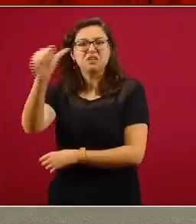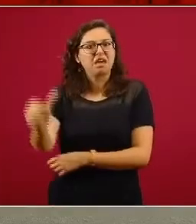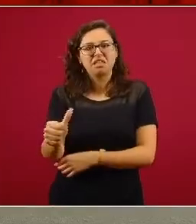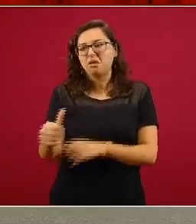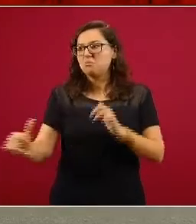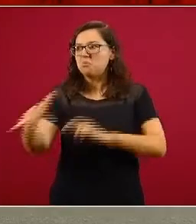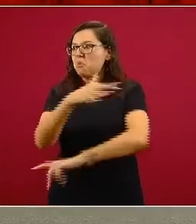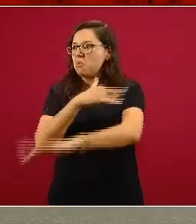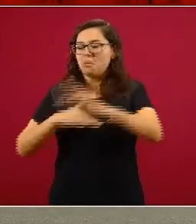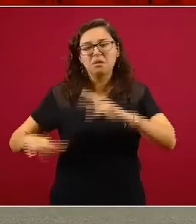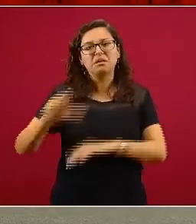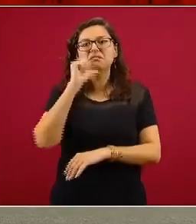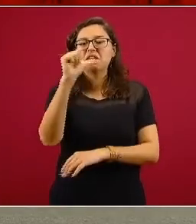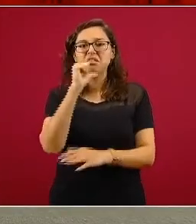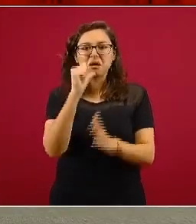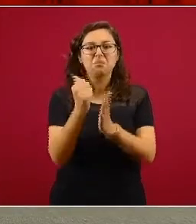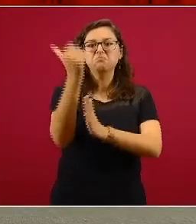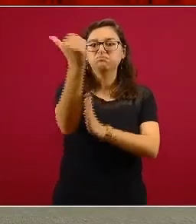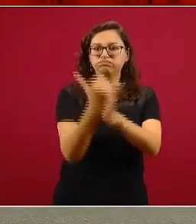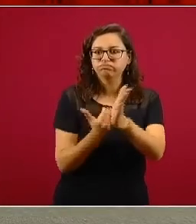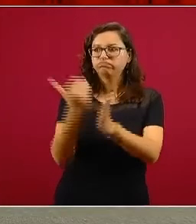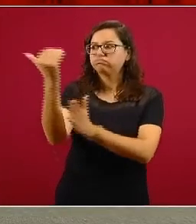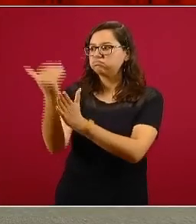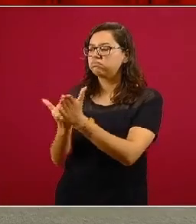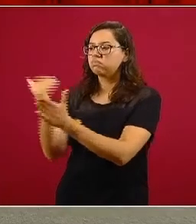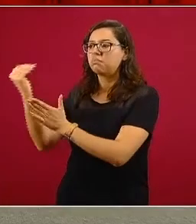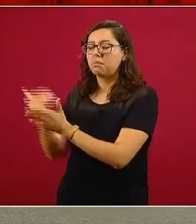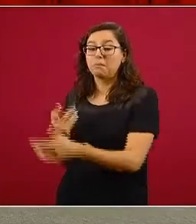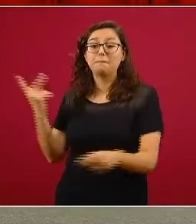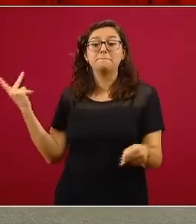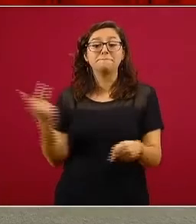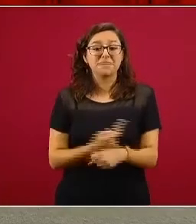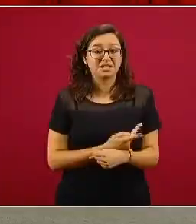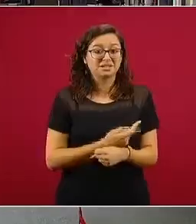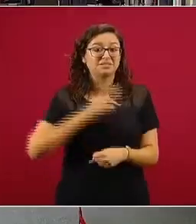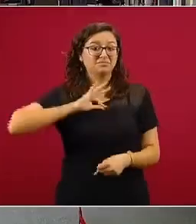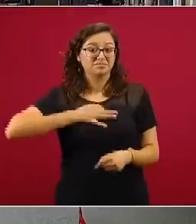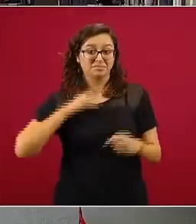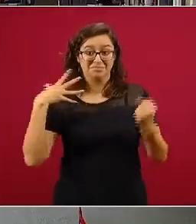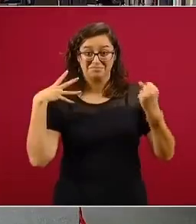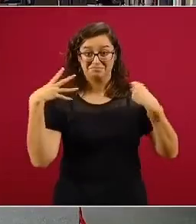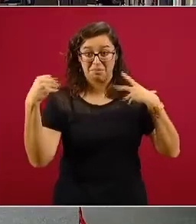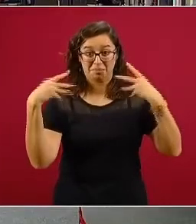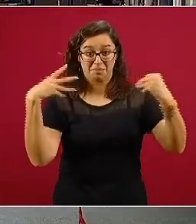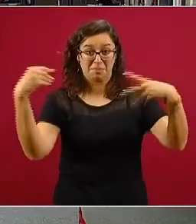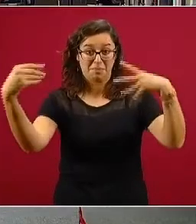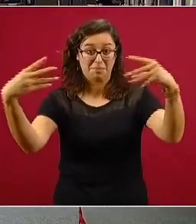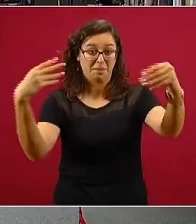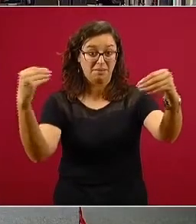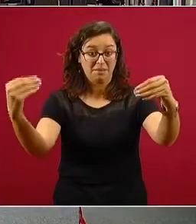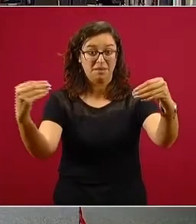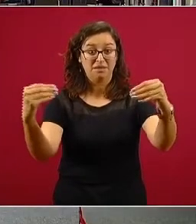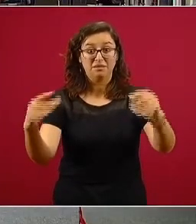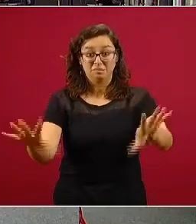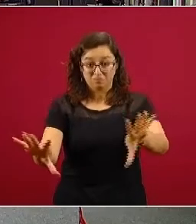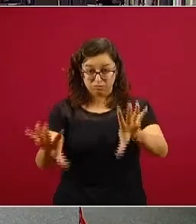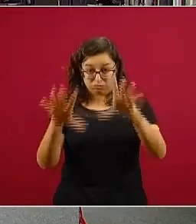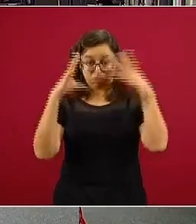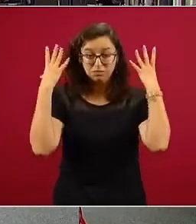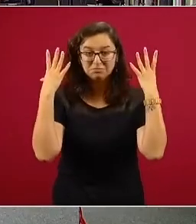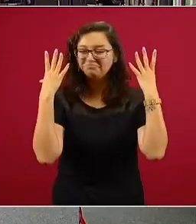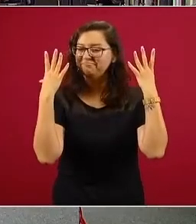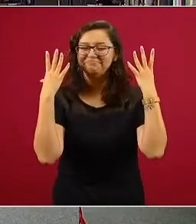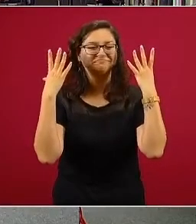Al reducirse la movilidad, se aplanó la curva. Esto quiere decir, la velocidad de